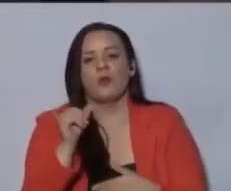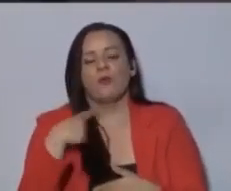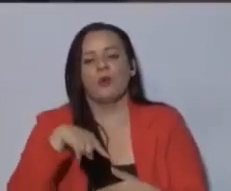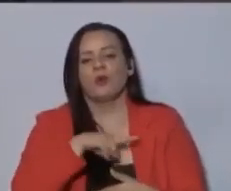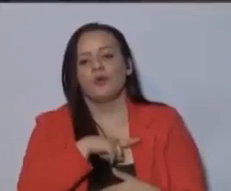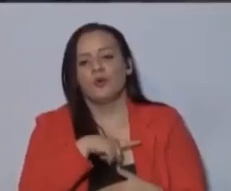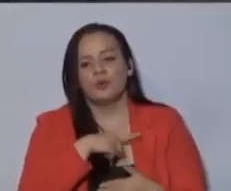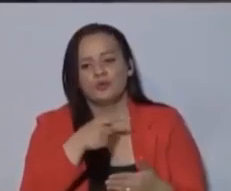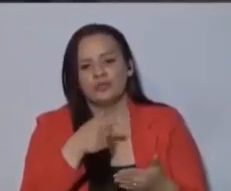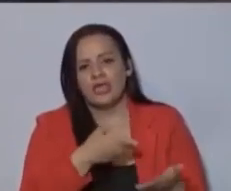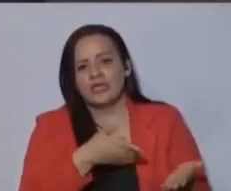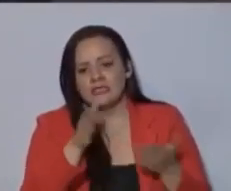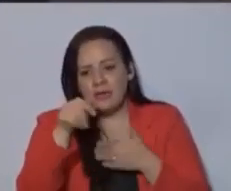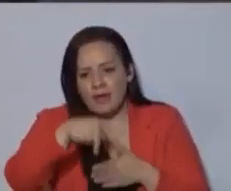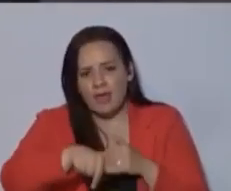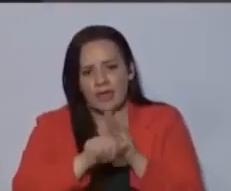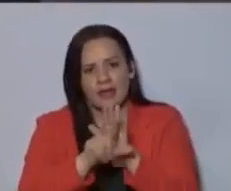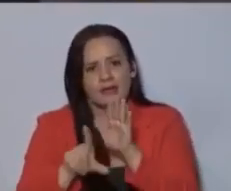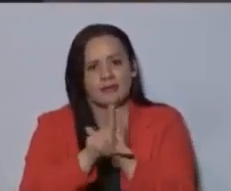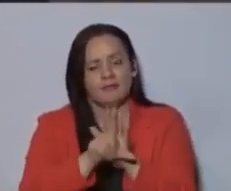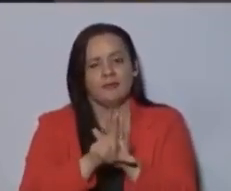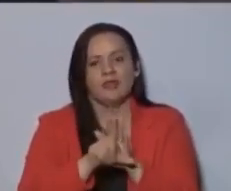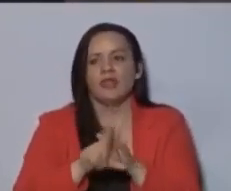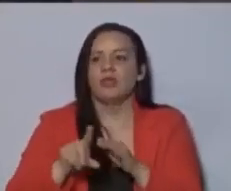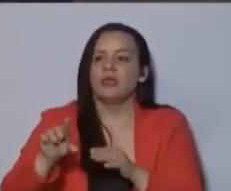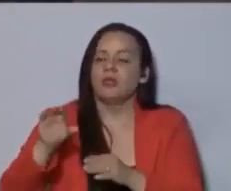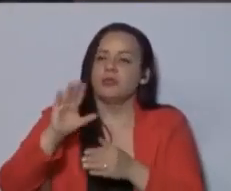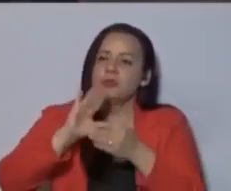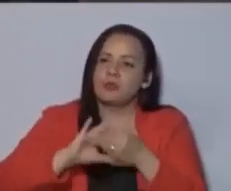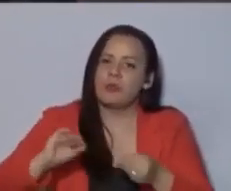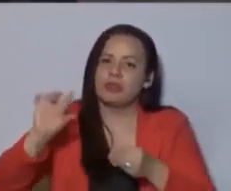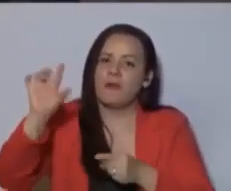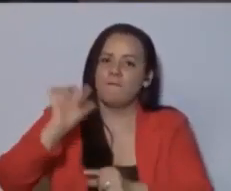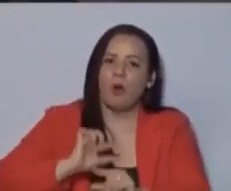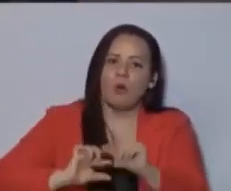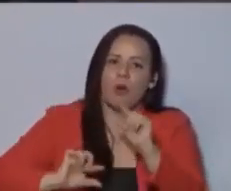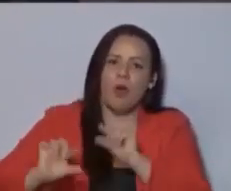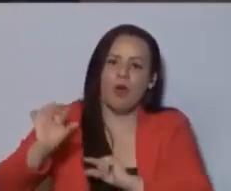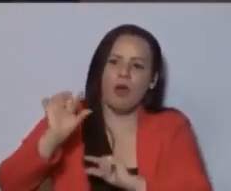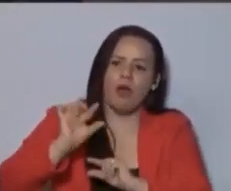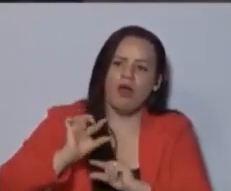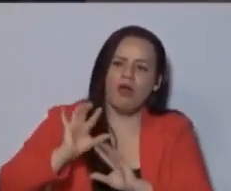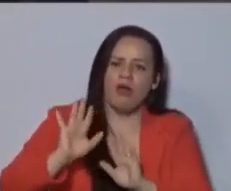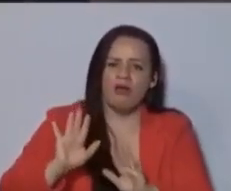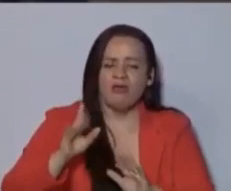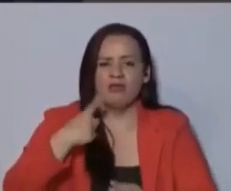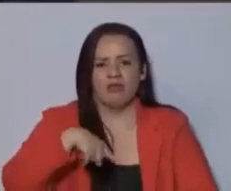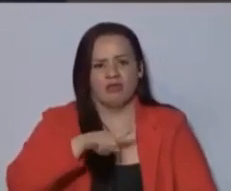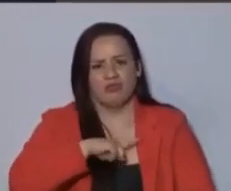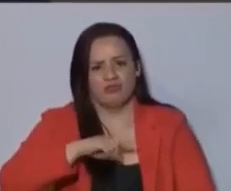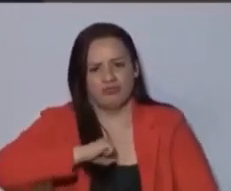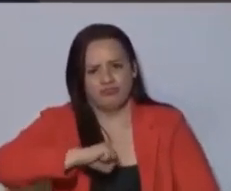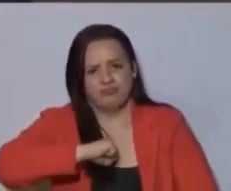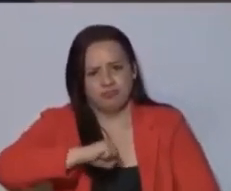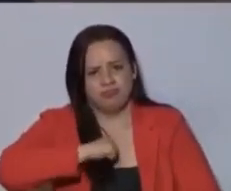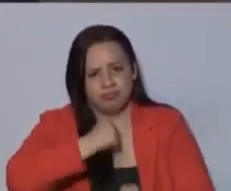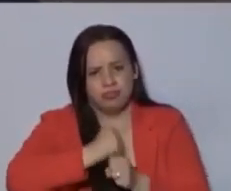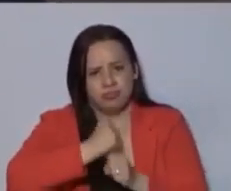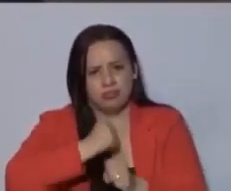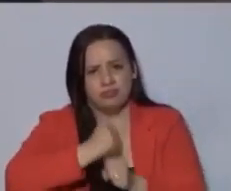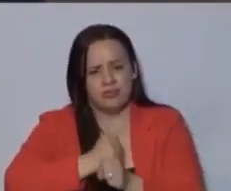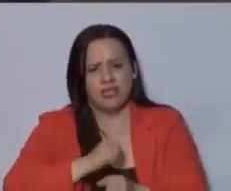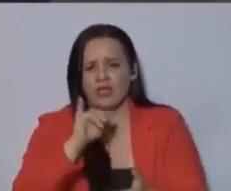en la Asamblea Legislativa. Nos van contando pedacitos y nos llevan como trompada de loco. Esa